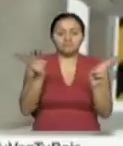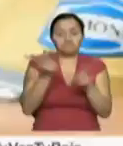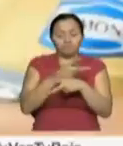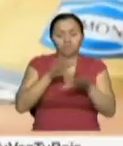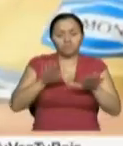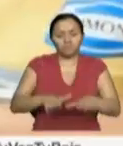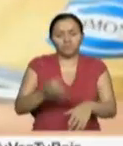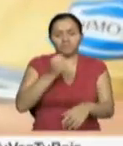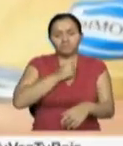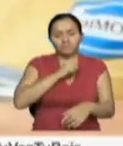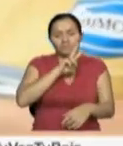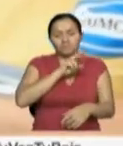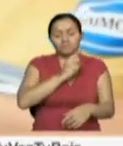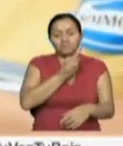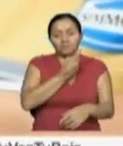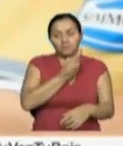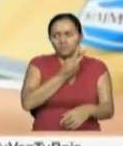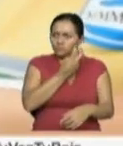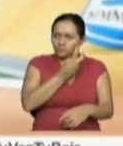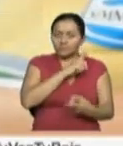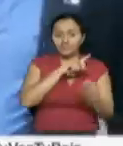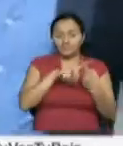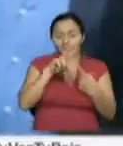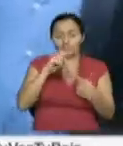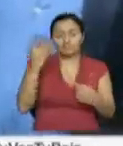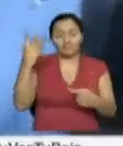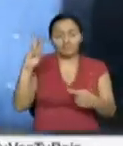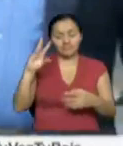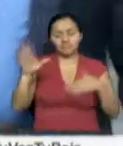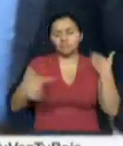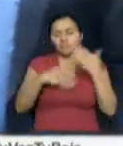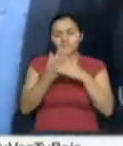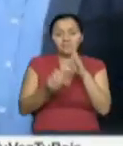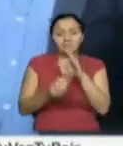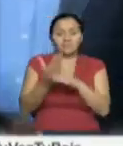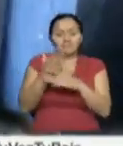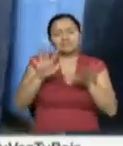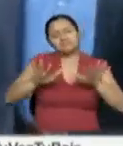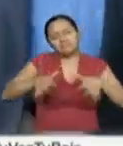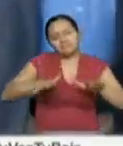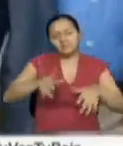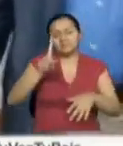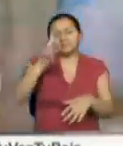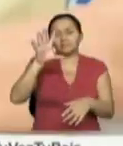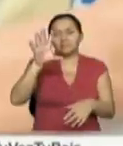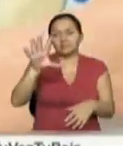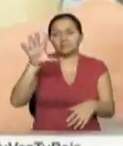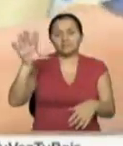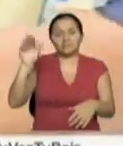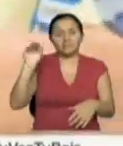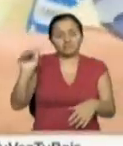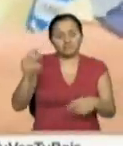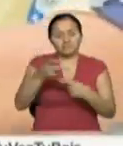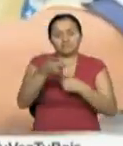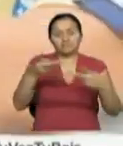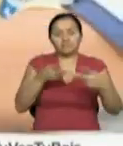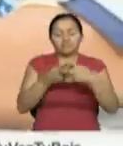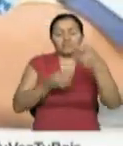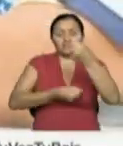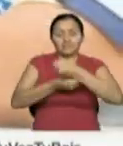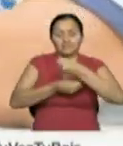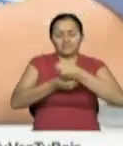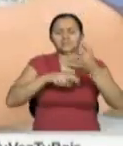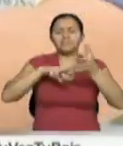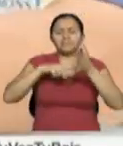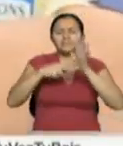local desde 2012 al 2016 ha permitido la creación de aproximadamente 155 mil puestos de trabajo, es